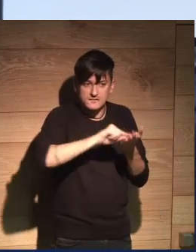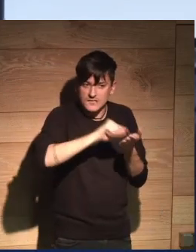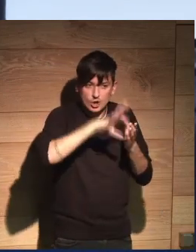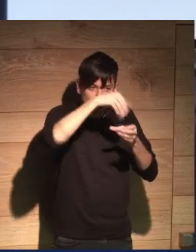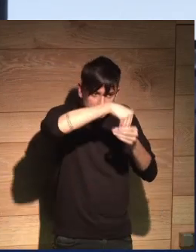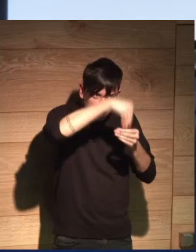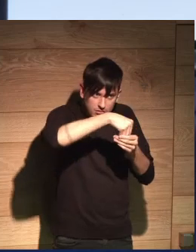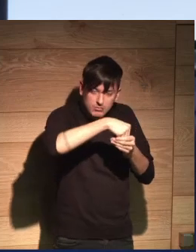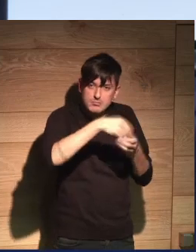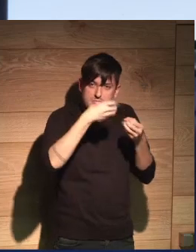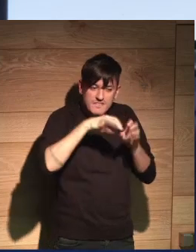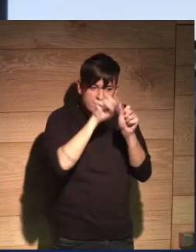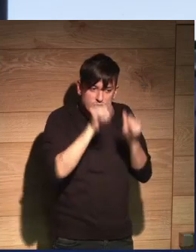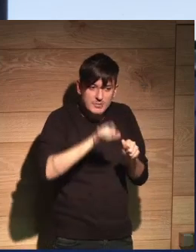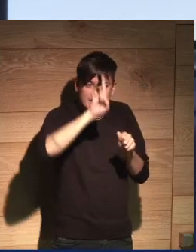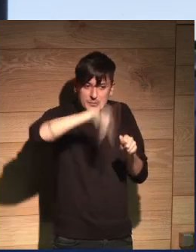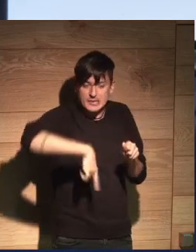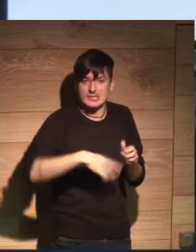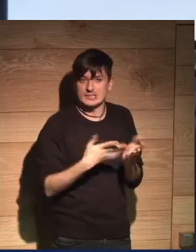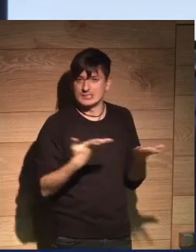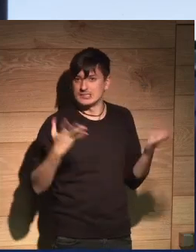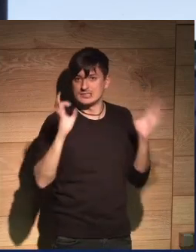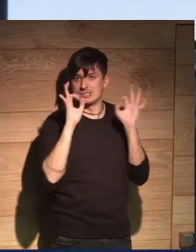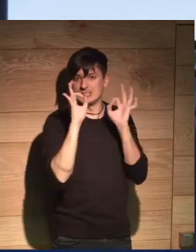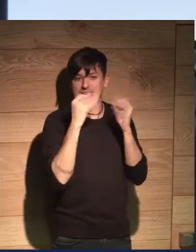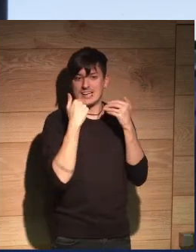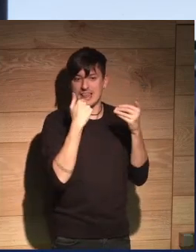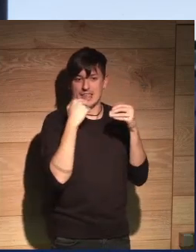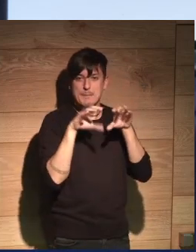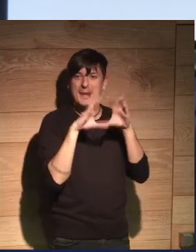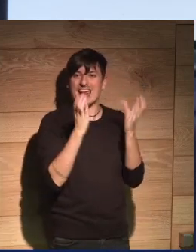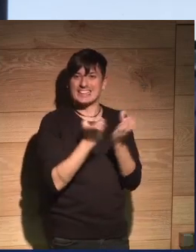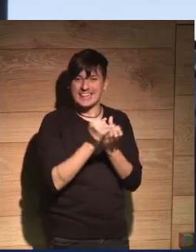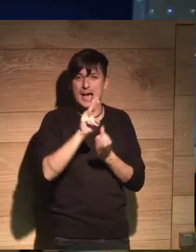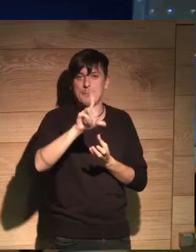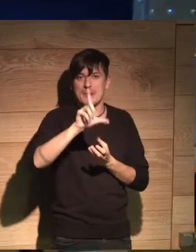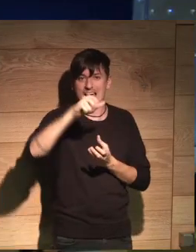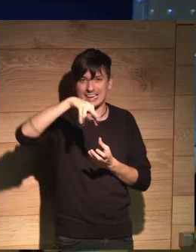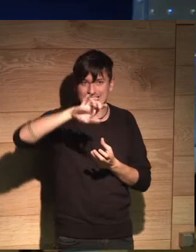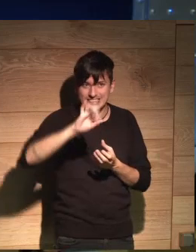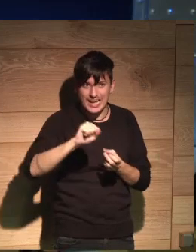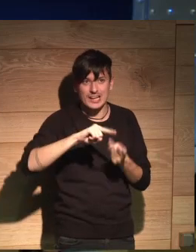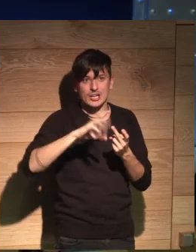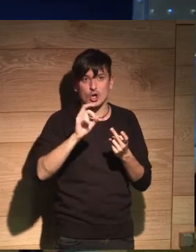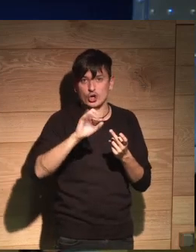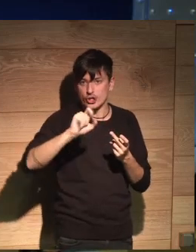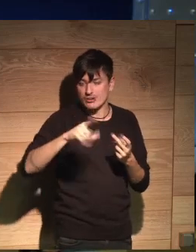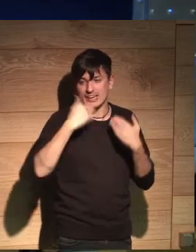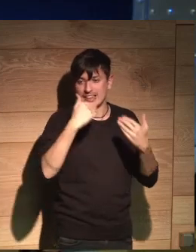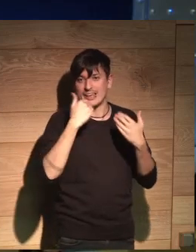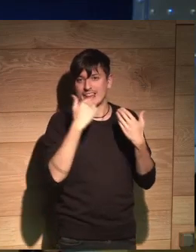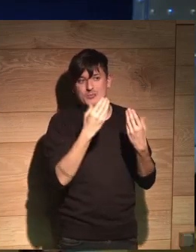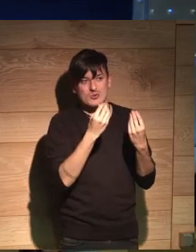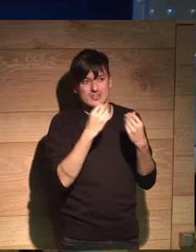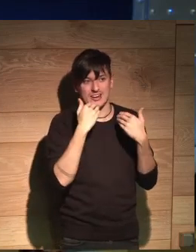contenido y en forma. Y eso ha sido en gran parte gracias a Planeta y gracias a Oriol. Muchísimas gracias y